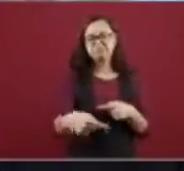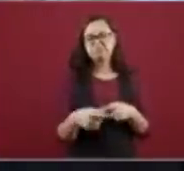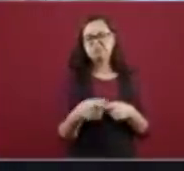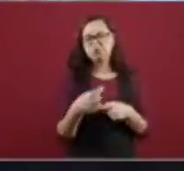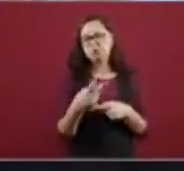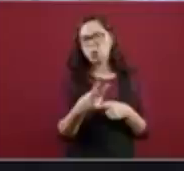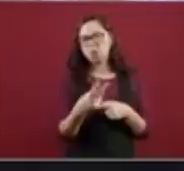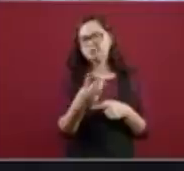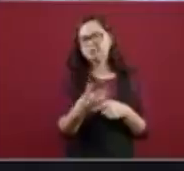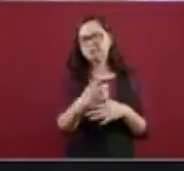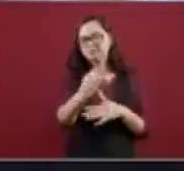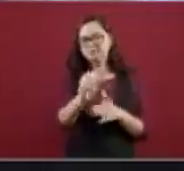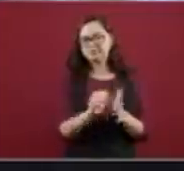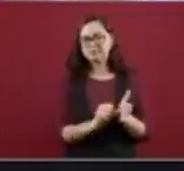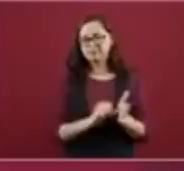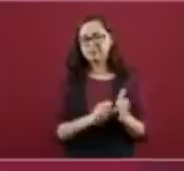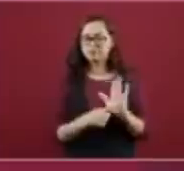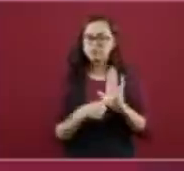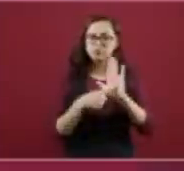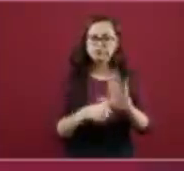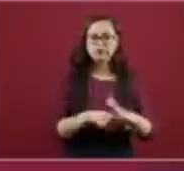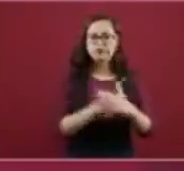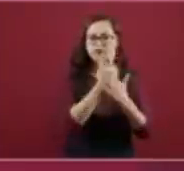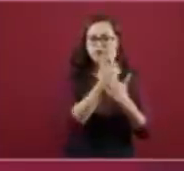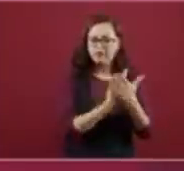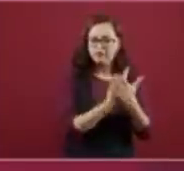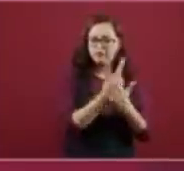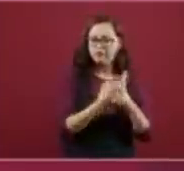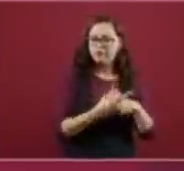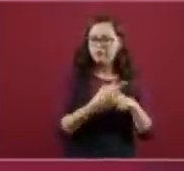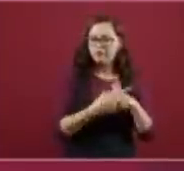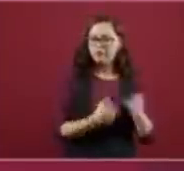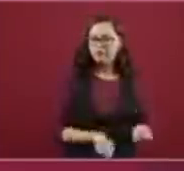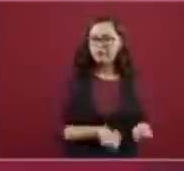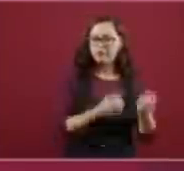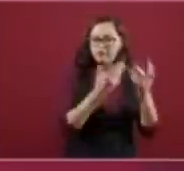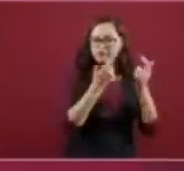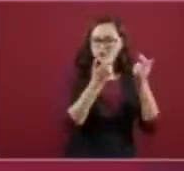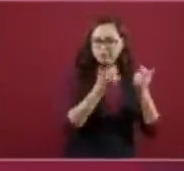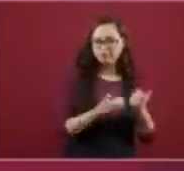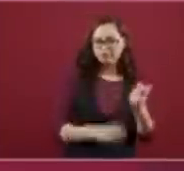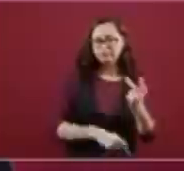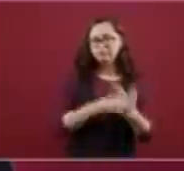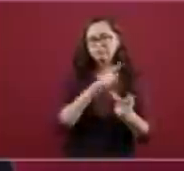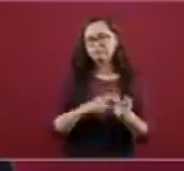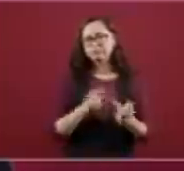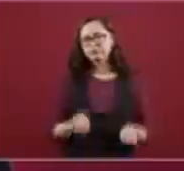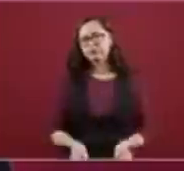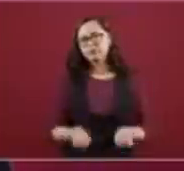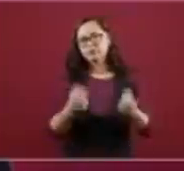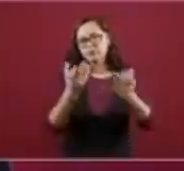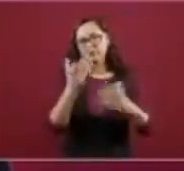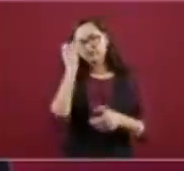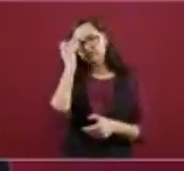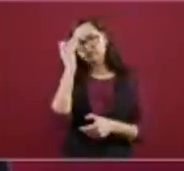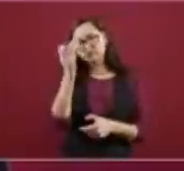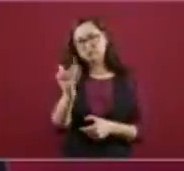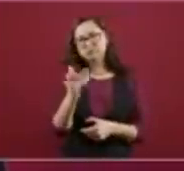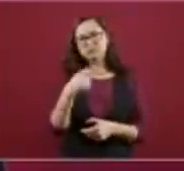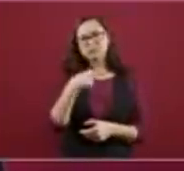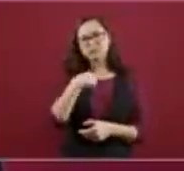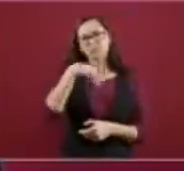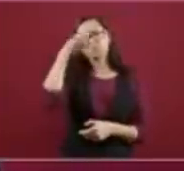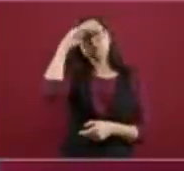decir costos, tiempos. Yo espero que esté para mitad